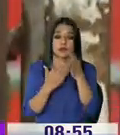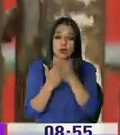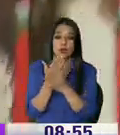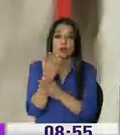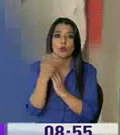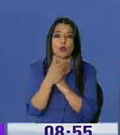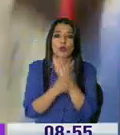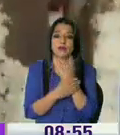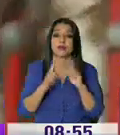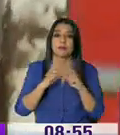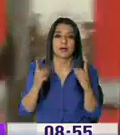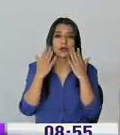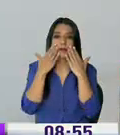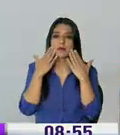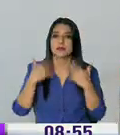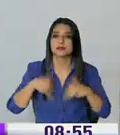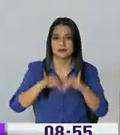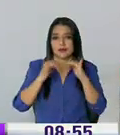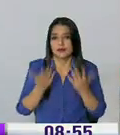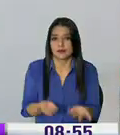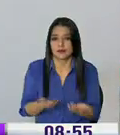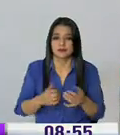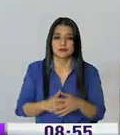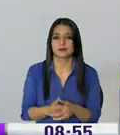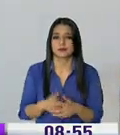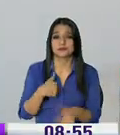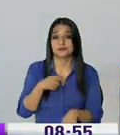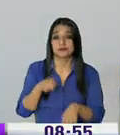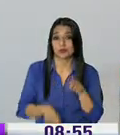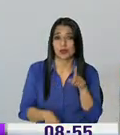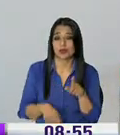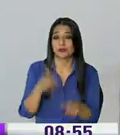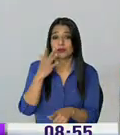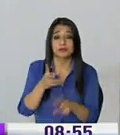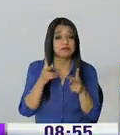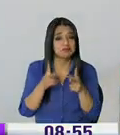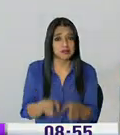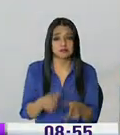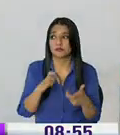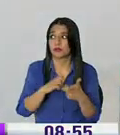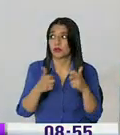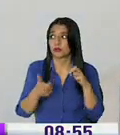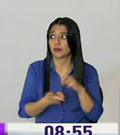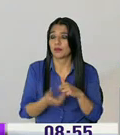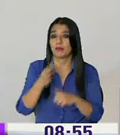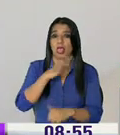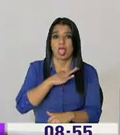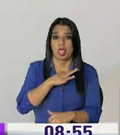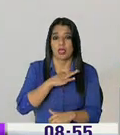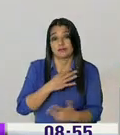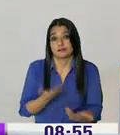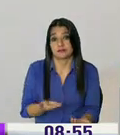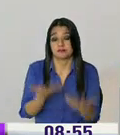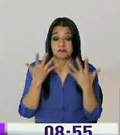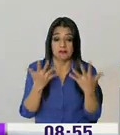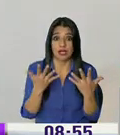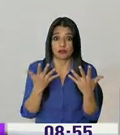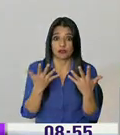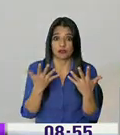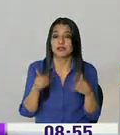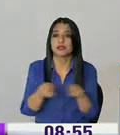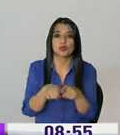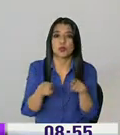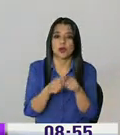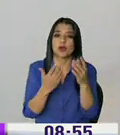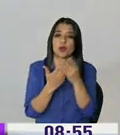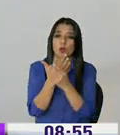siguen tocando su rostro. No es conveniente porque va a tener el mismo problema de contaminación de las manos. El guante